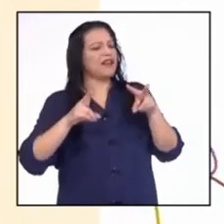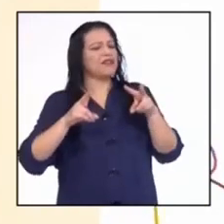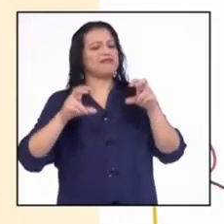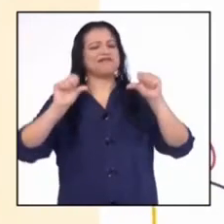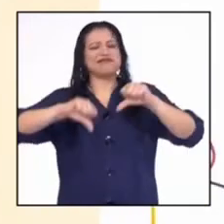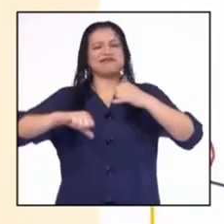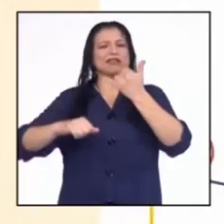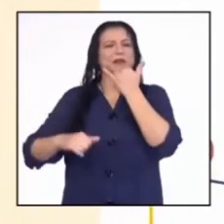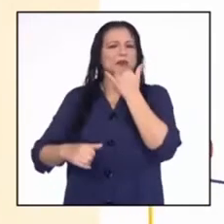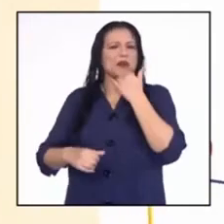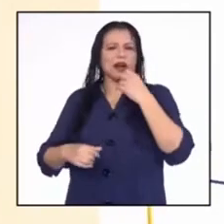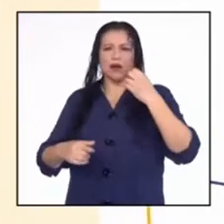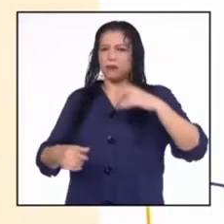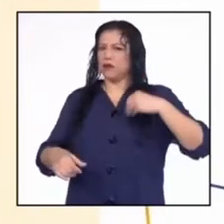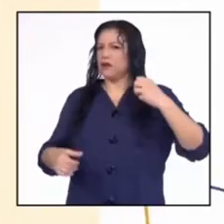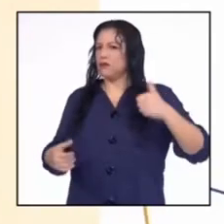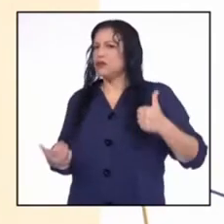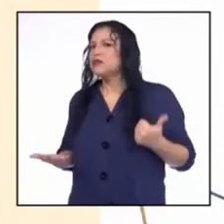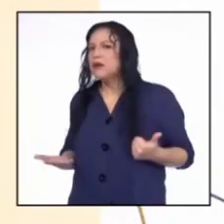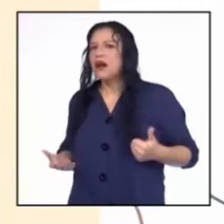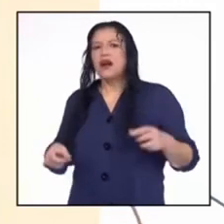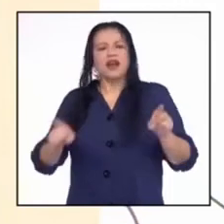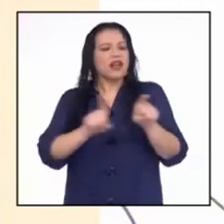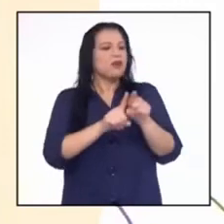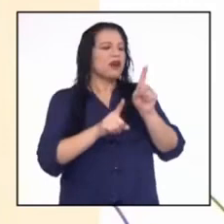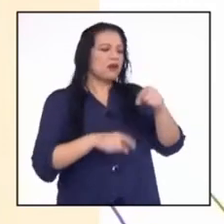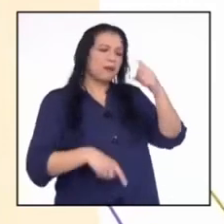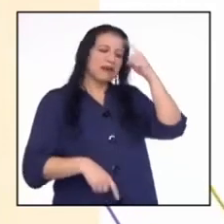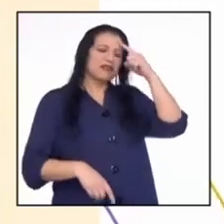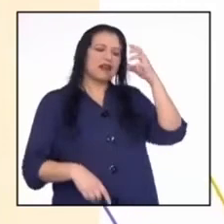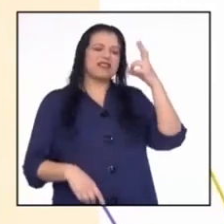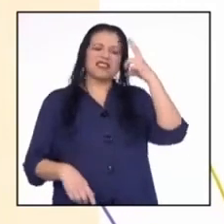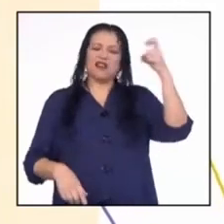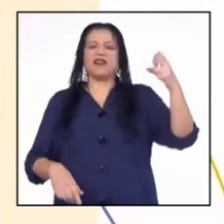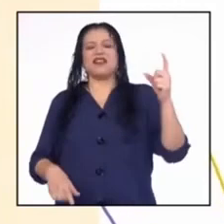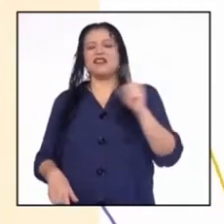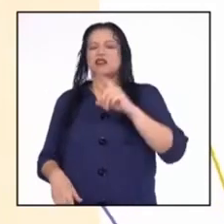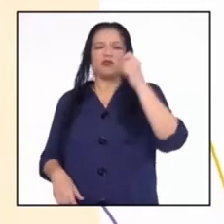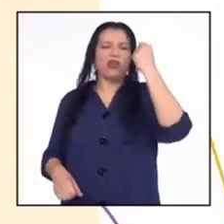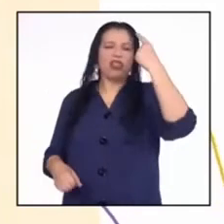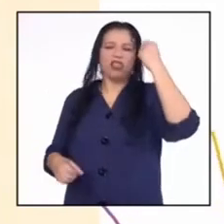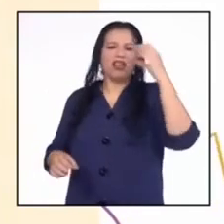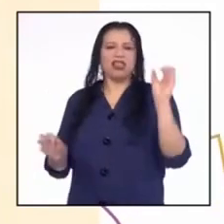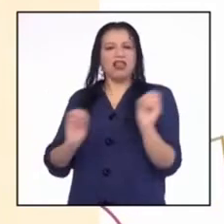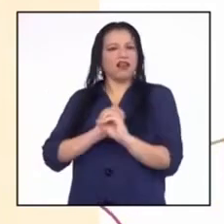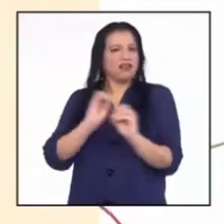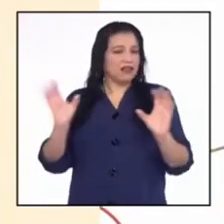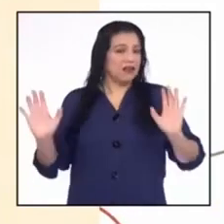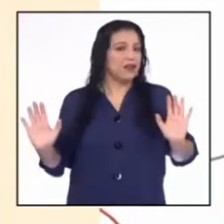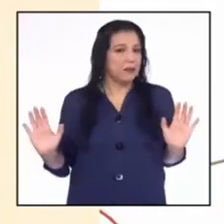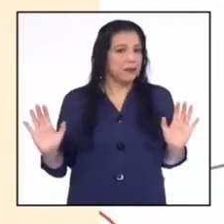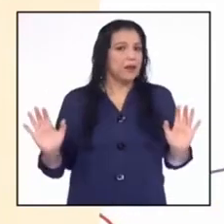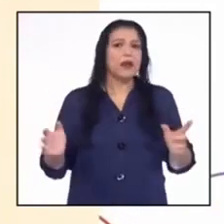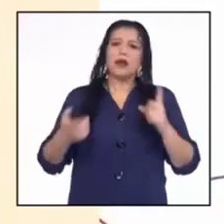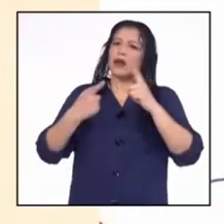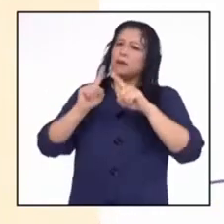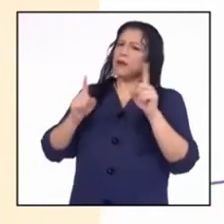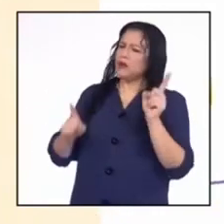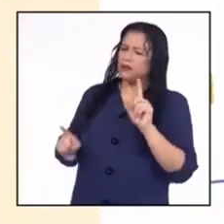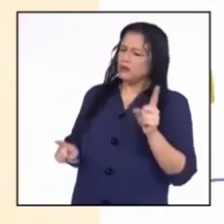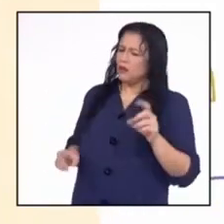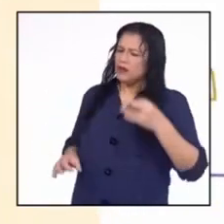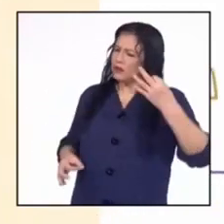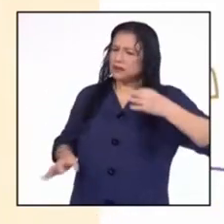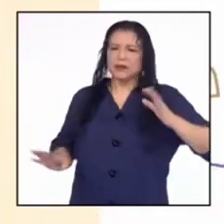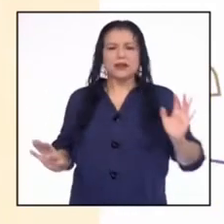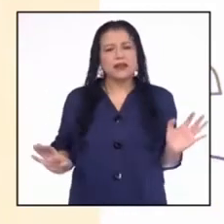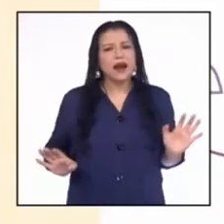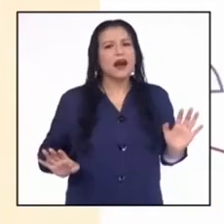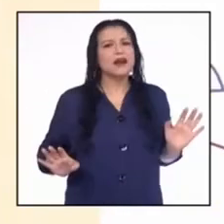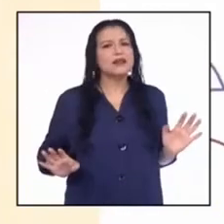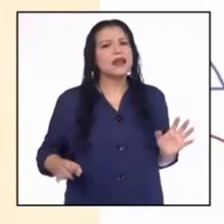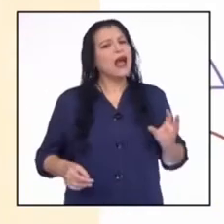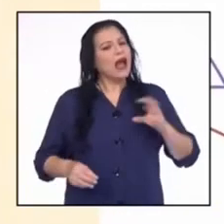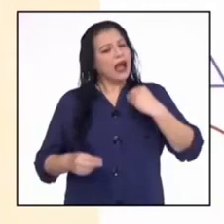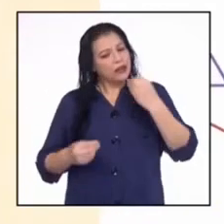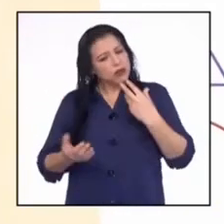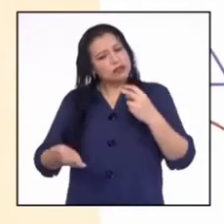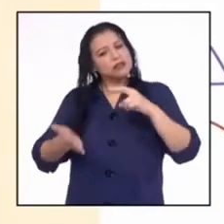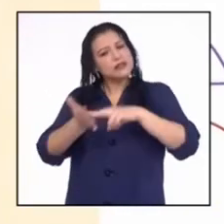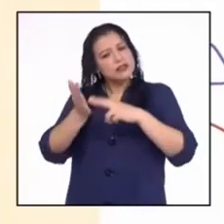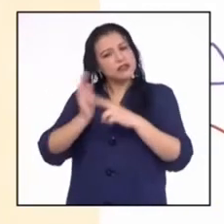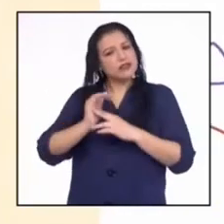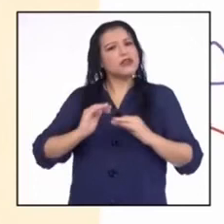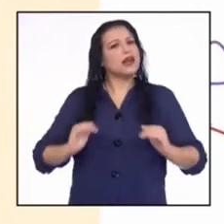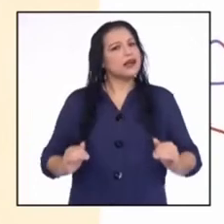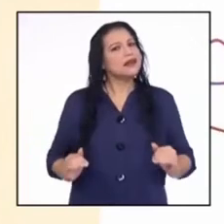por el municipio, como si fueran unos rebeldes y no entendieran nada. Pero eso es mentira. Ser adolescente